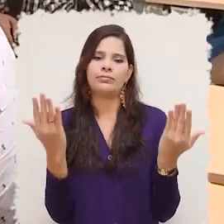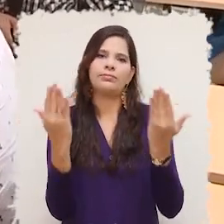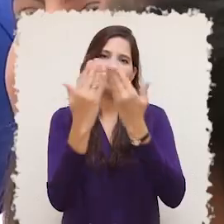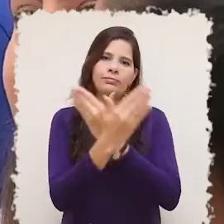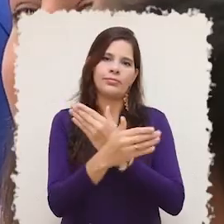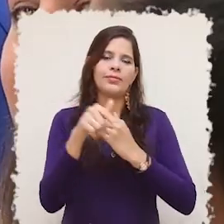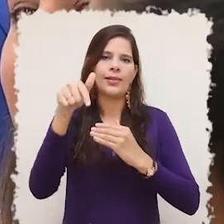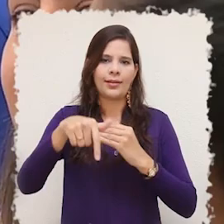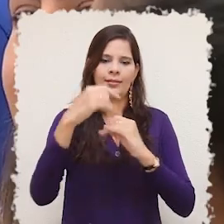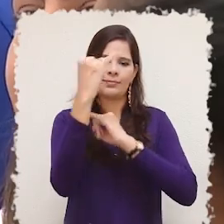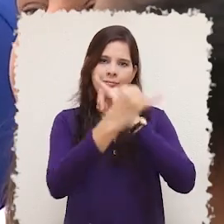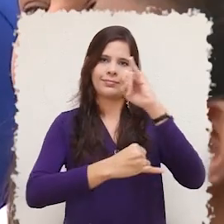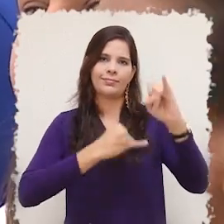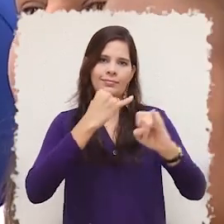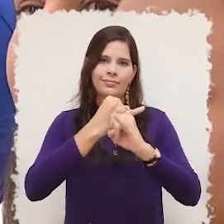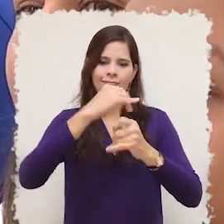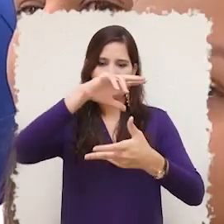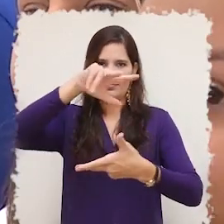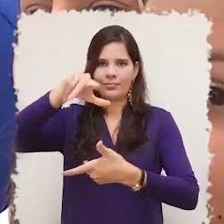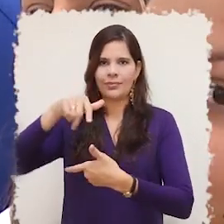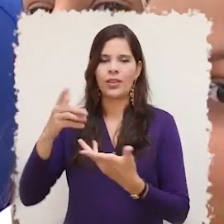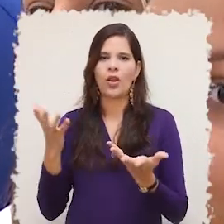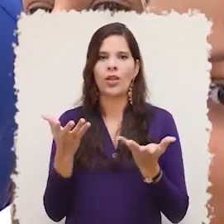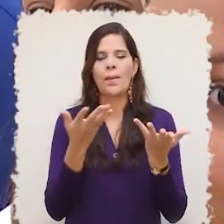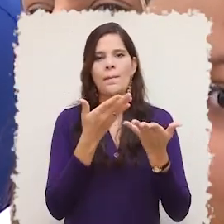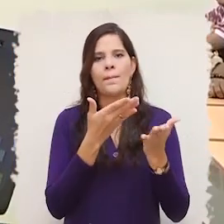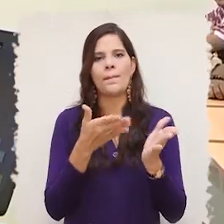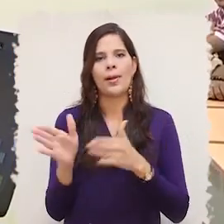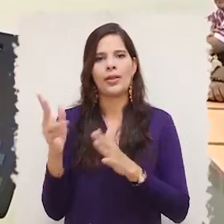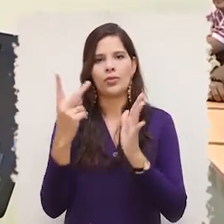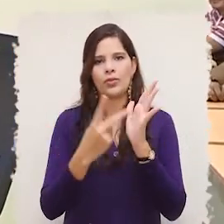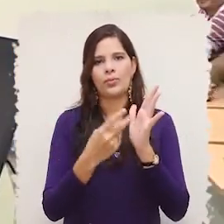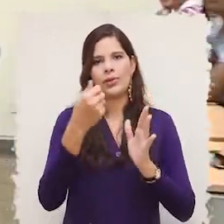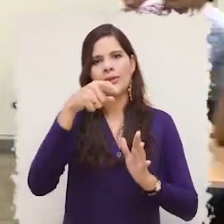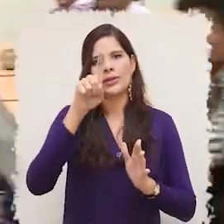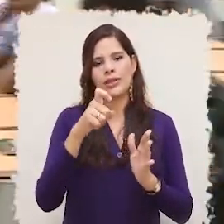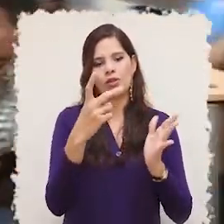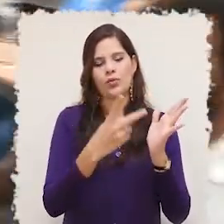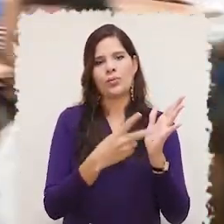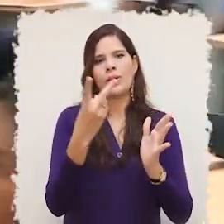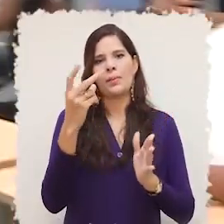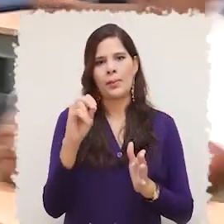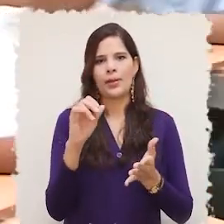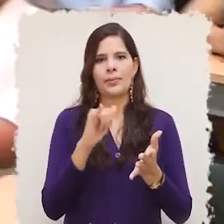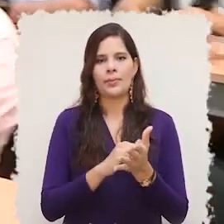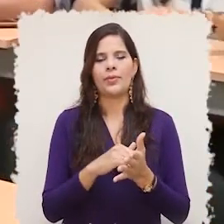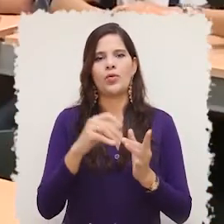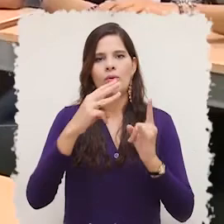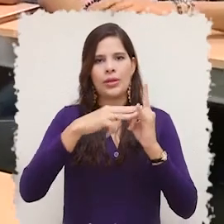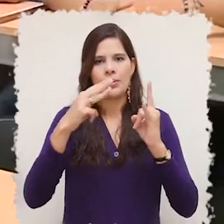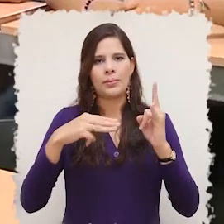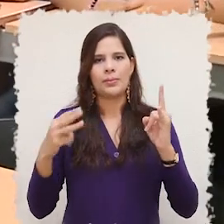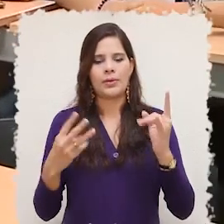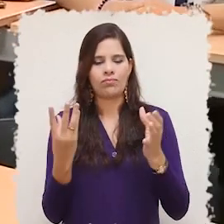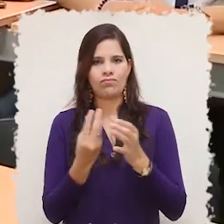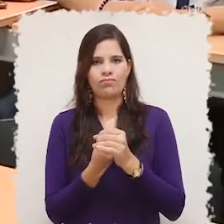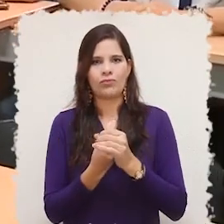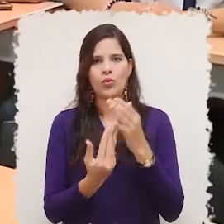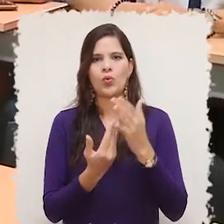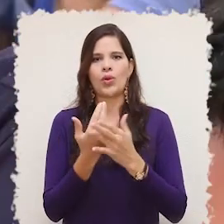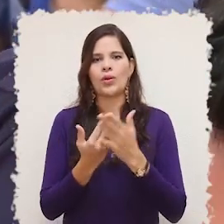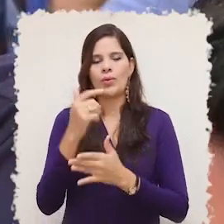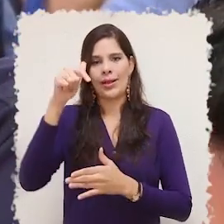hace parte de la política de internacionalización contemplada en el Plan de Gobierno 2016-2020 por una universidad más incluyente